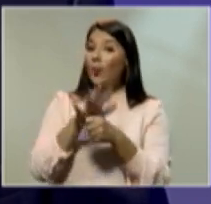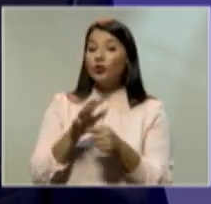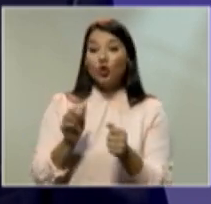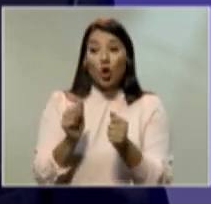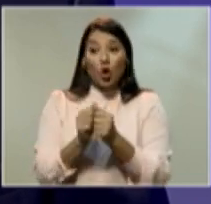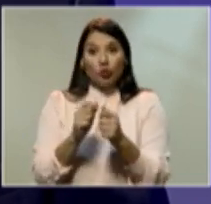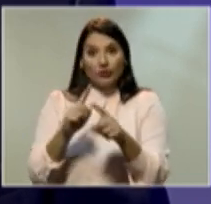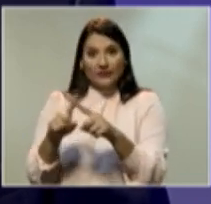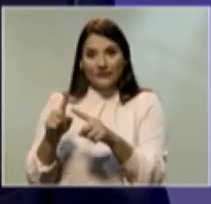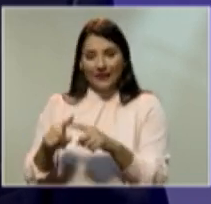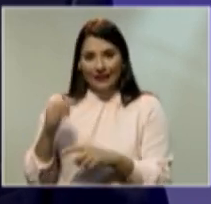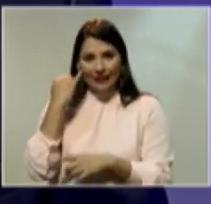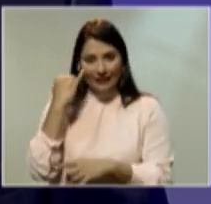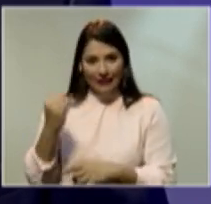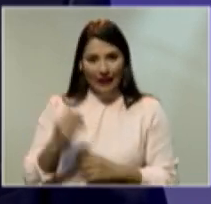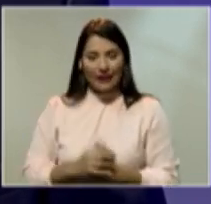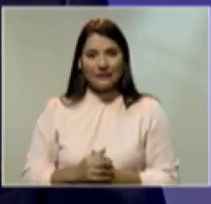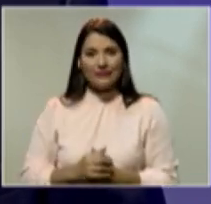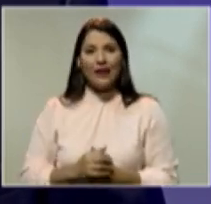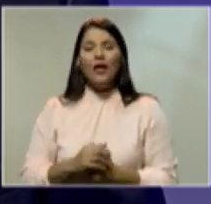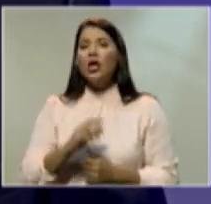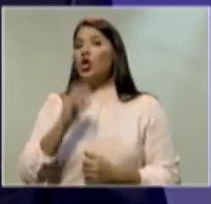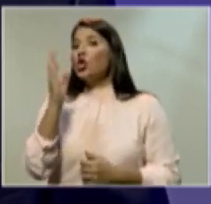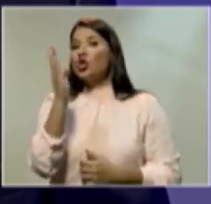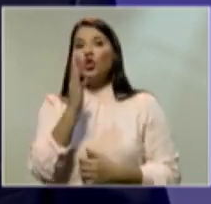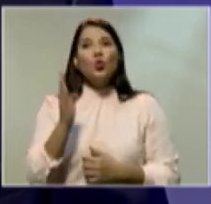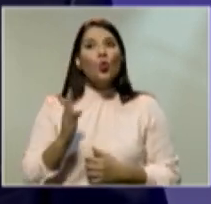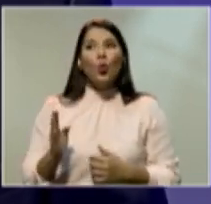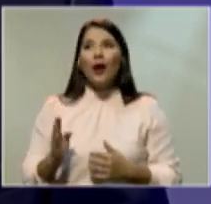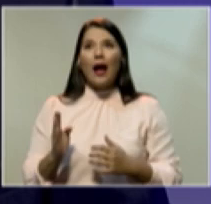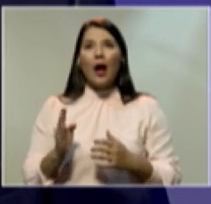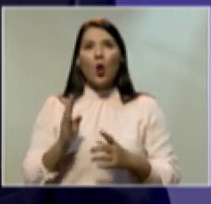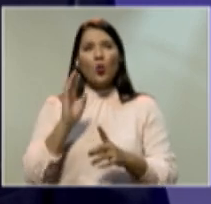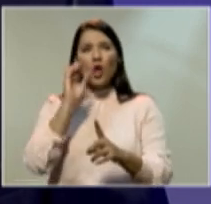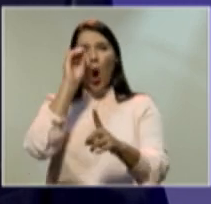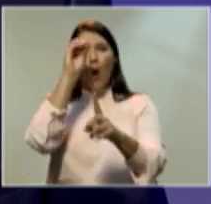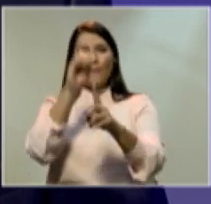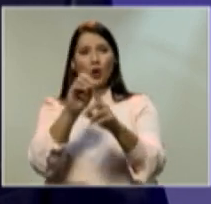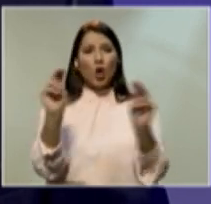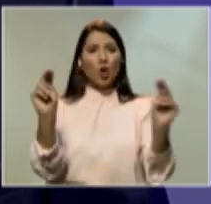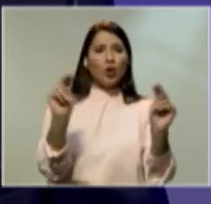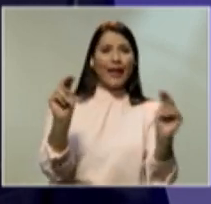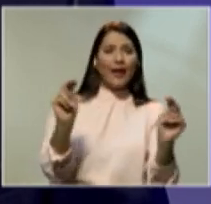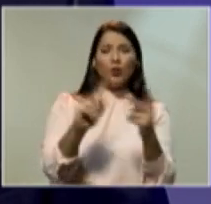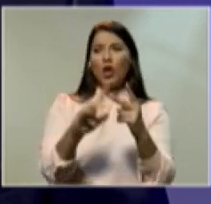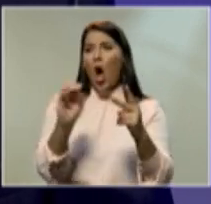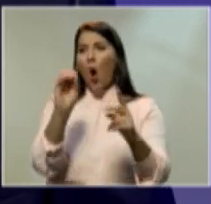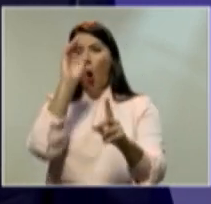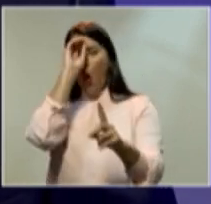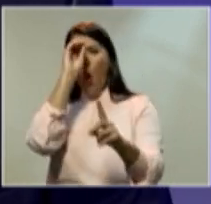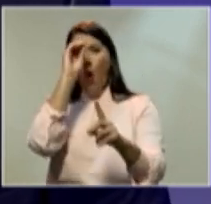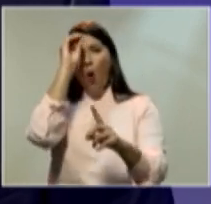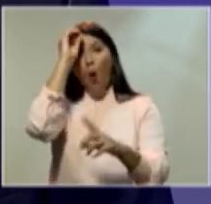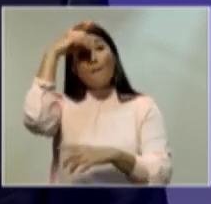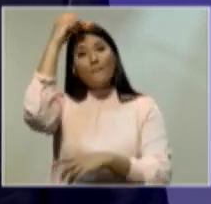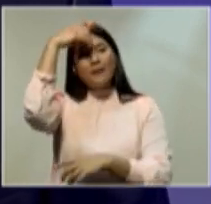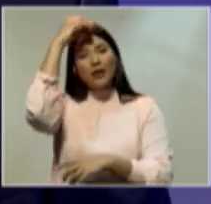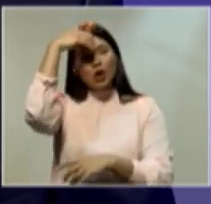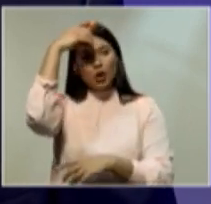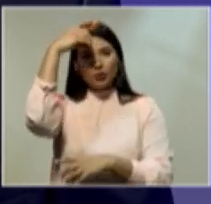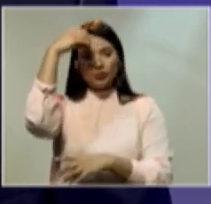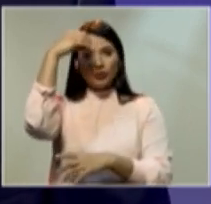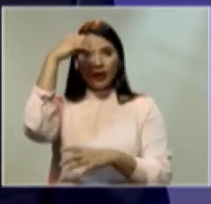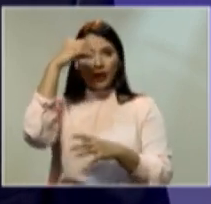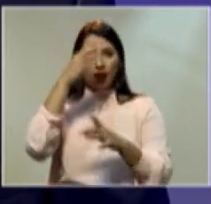con ideas, nunca desde la neutralidad ni desde la objetividad, sino poniendo la carne